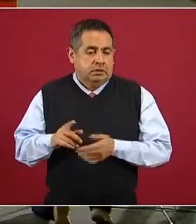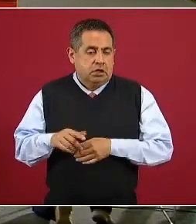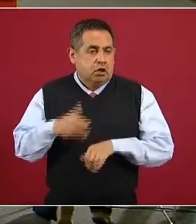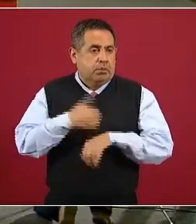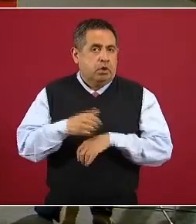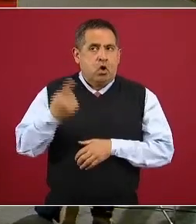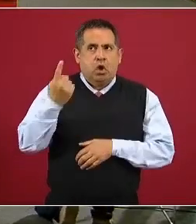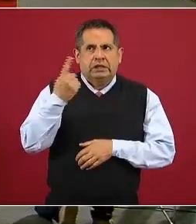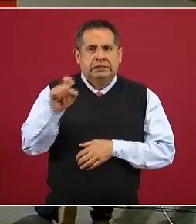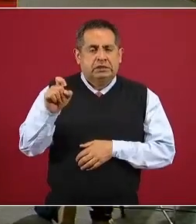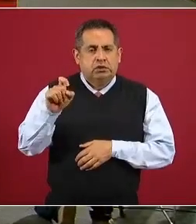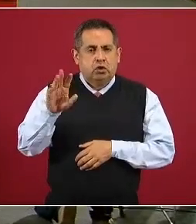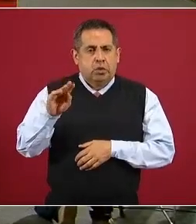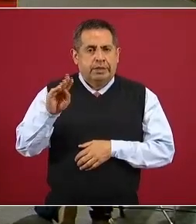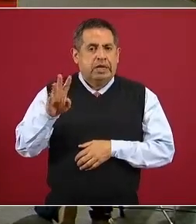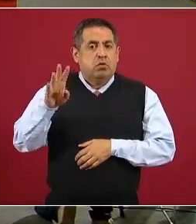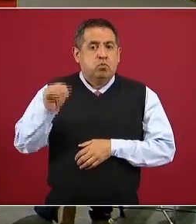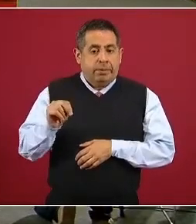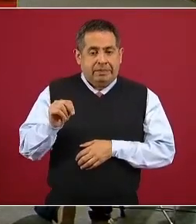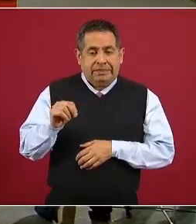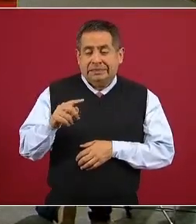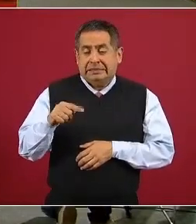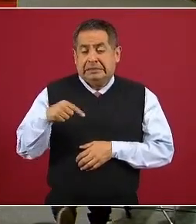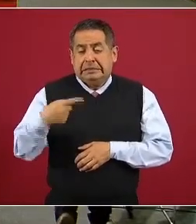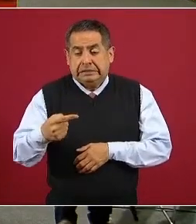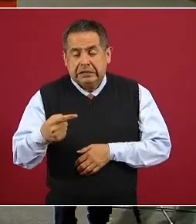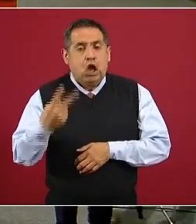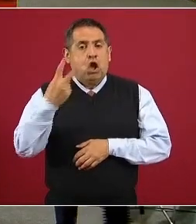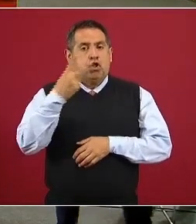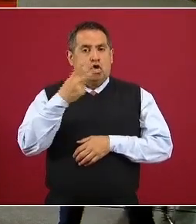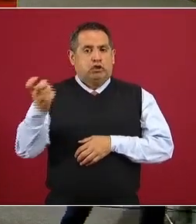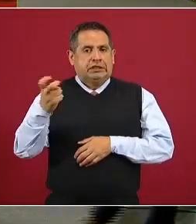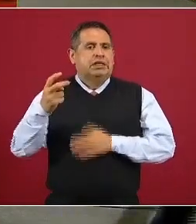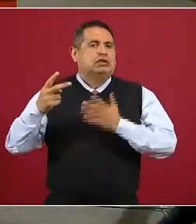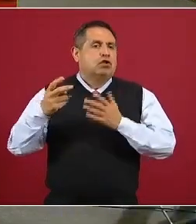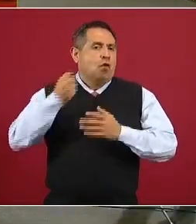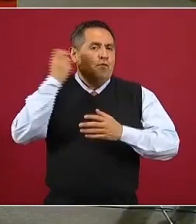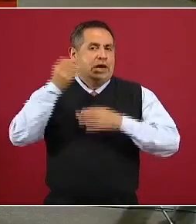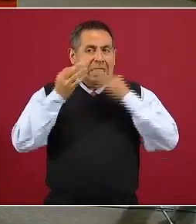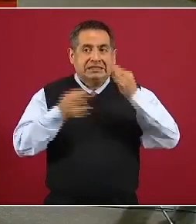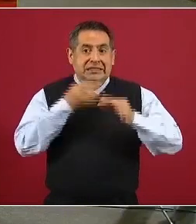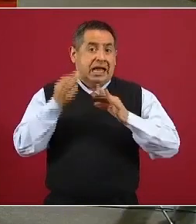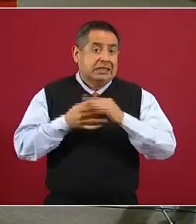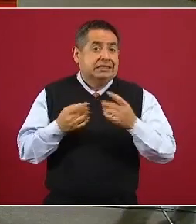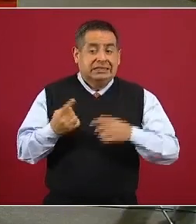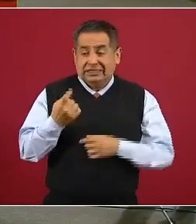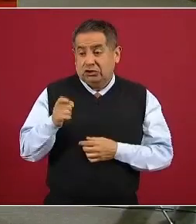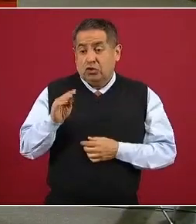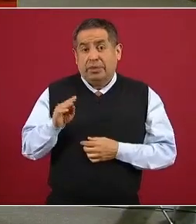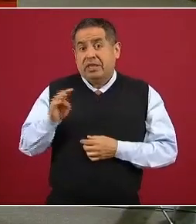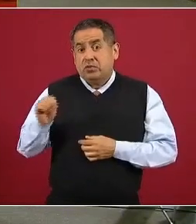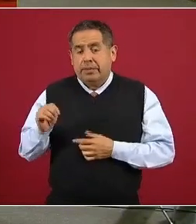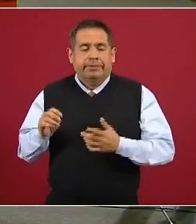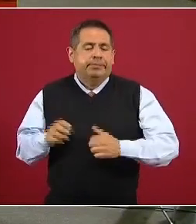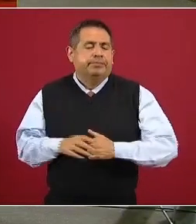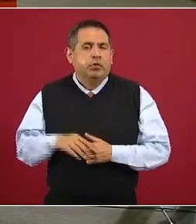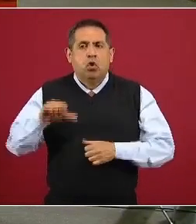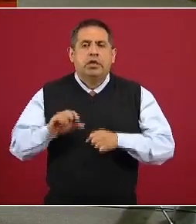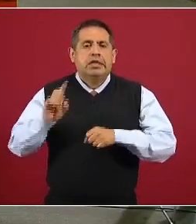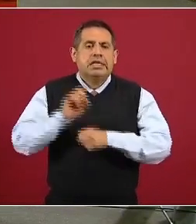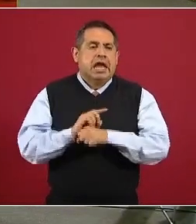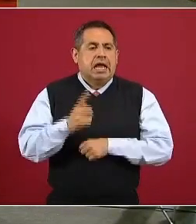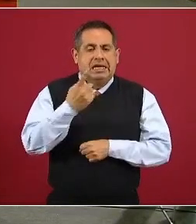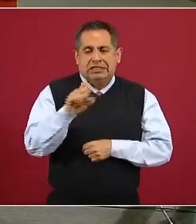número 199. Estamos a una de llegar a las 200 conferencias. En este día también